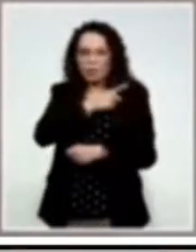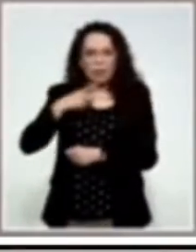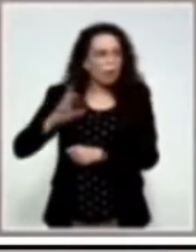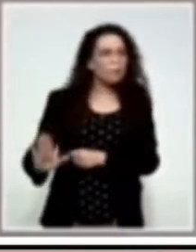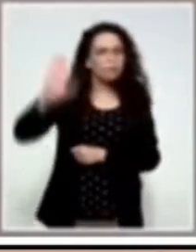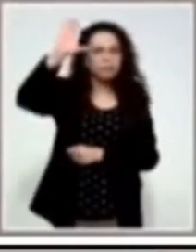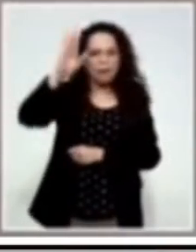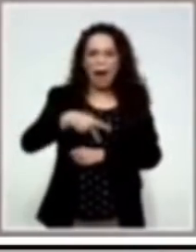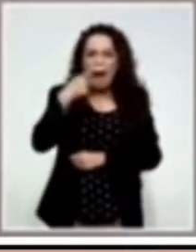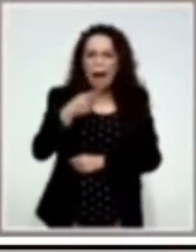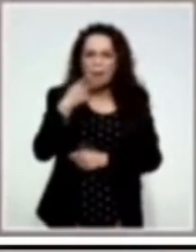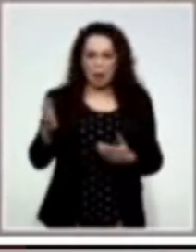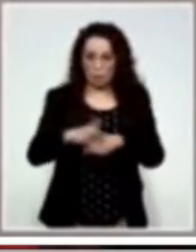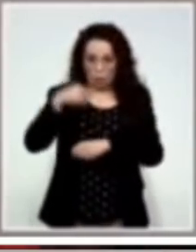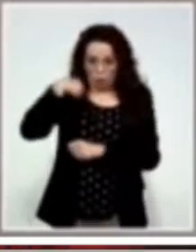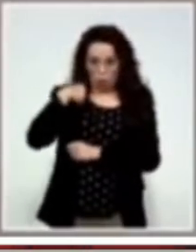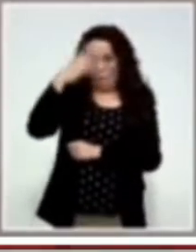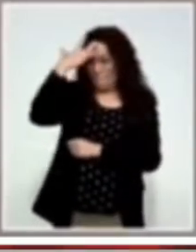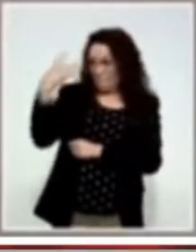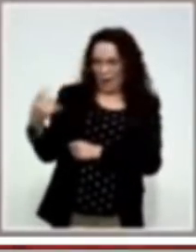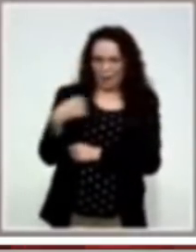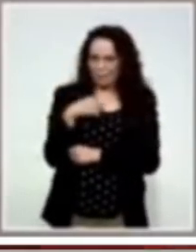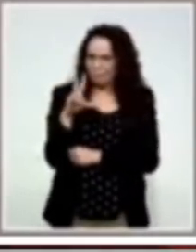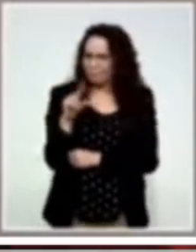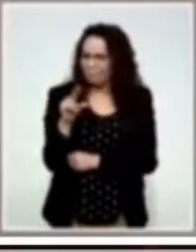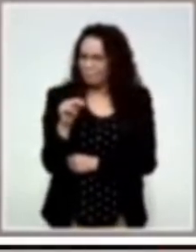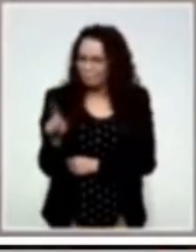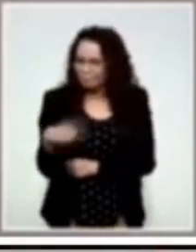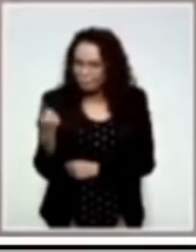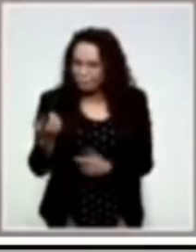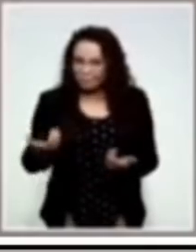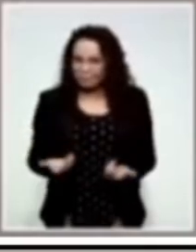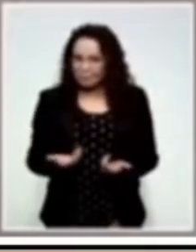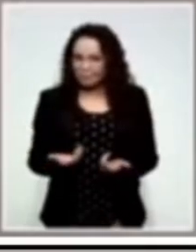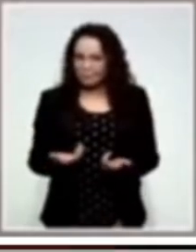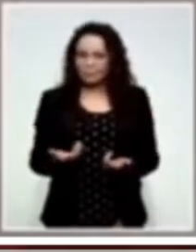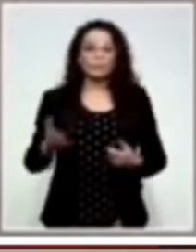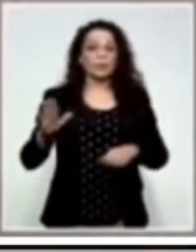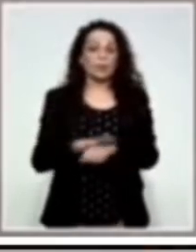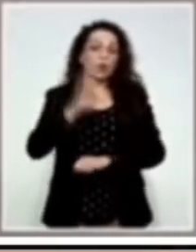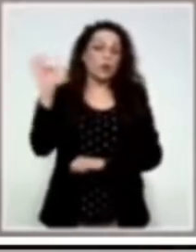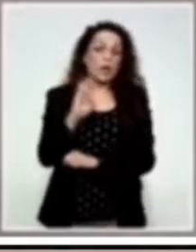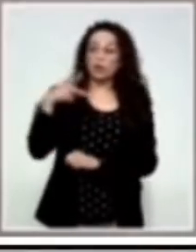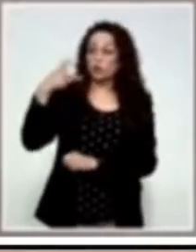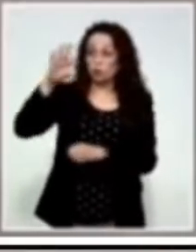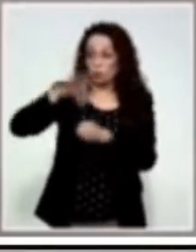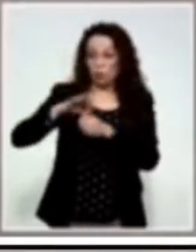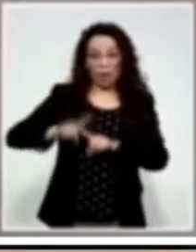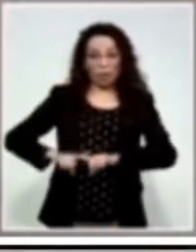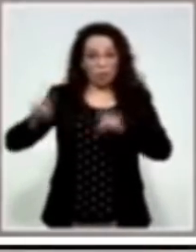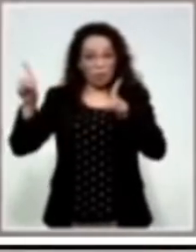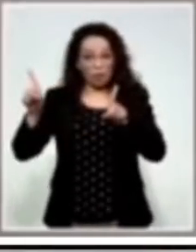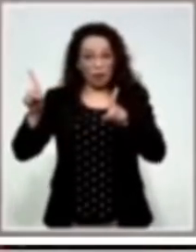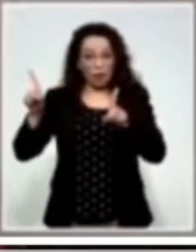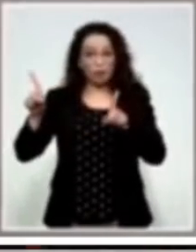la sesión, y si se votan los resolutivos por desestimar, porque si su voto fuera distinto, no sería desestimar,